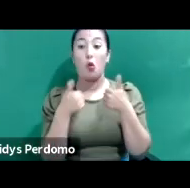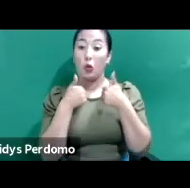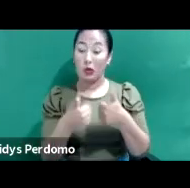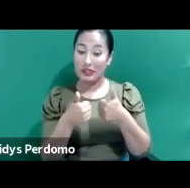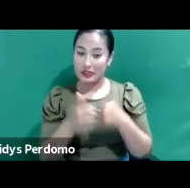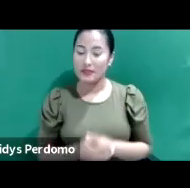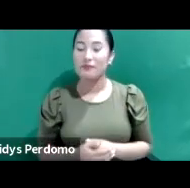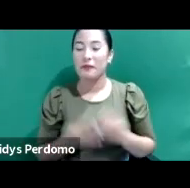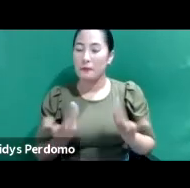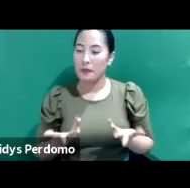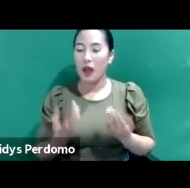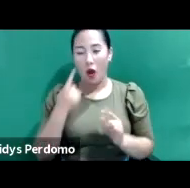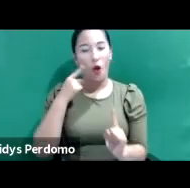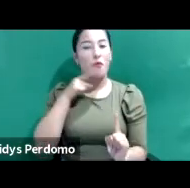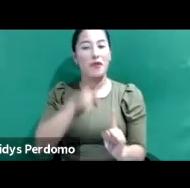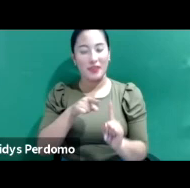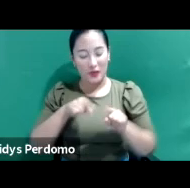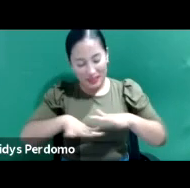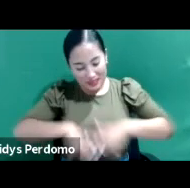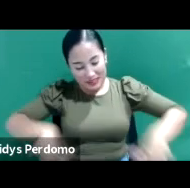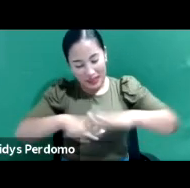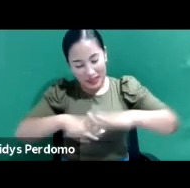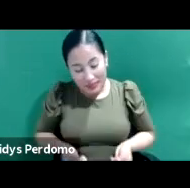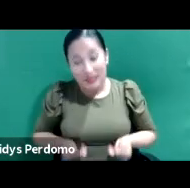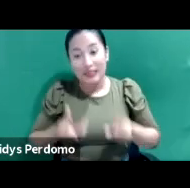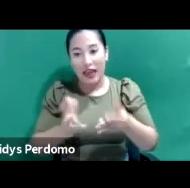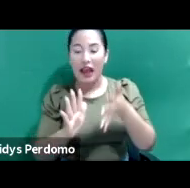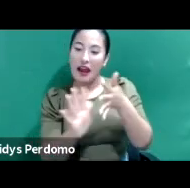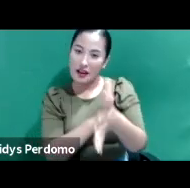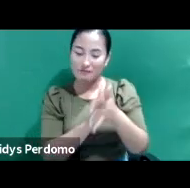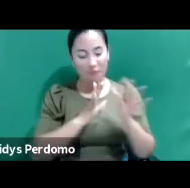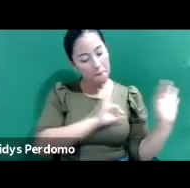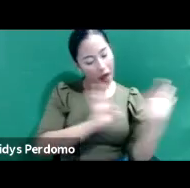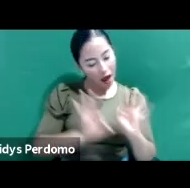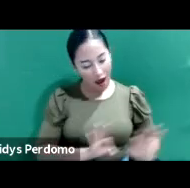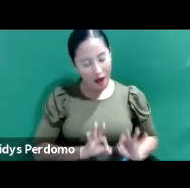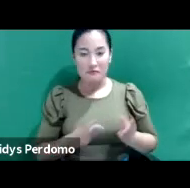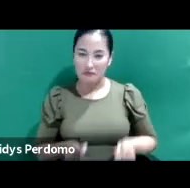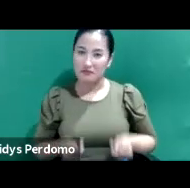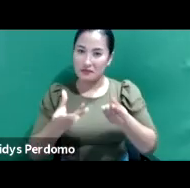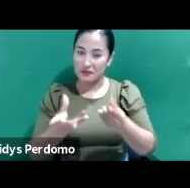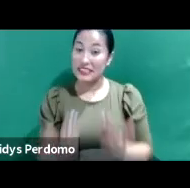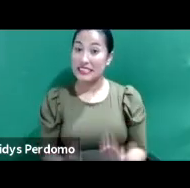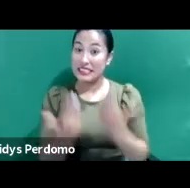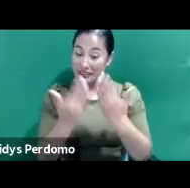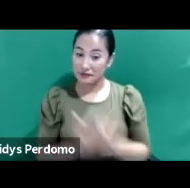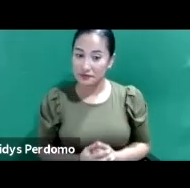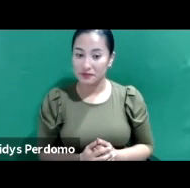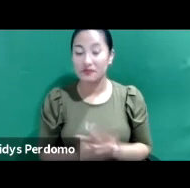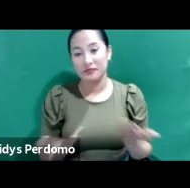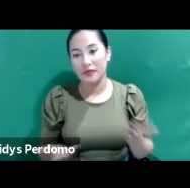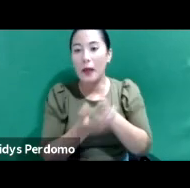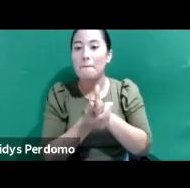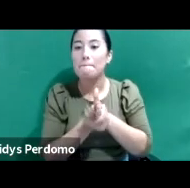en la medida pues, de nuestras posibilidades y de lo que tenemos preparado. Obviamente, tenemos una